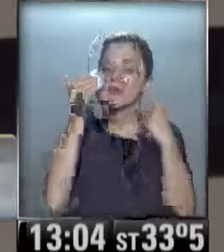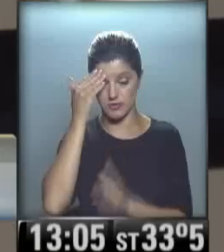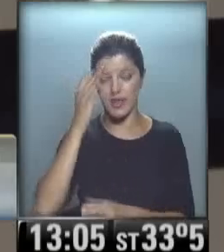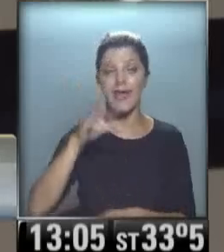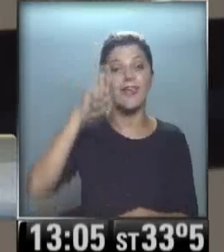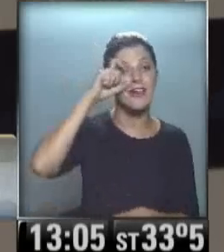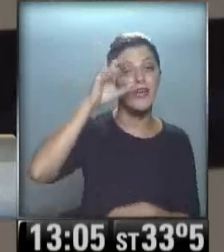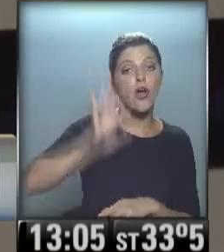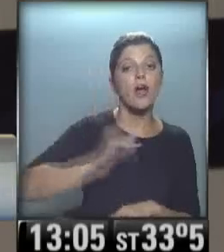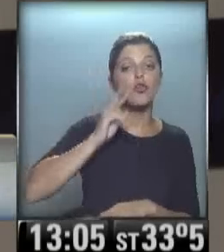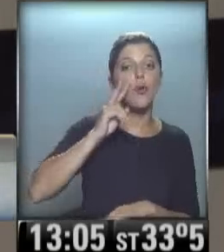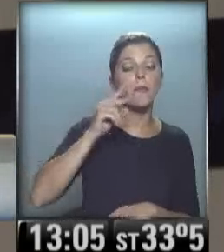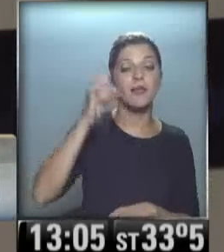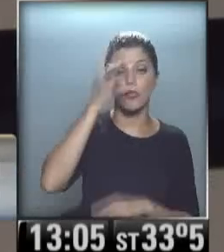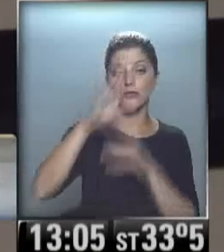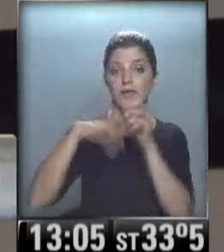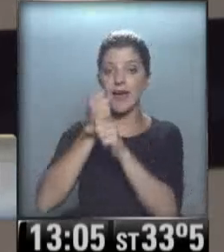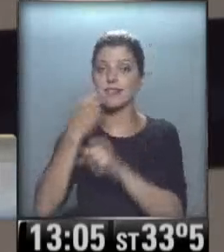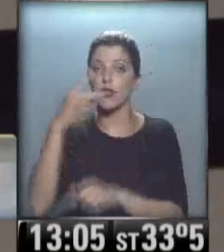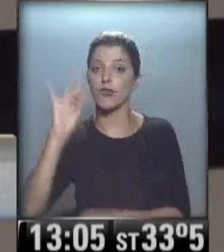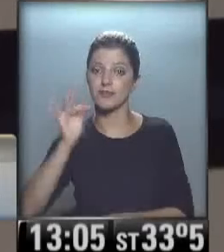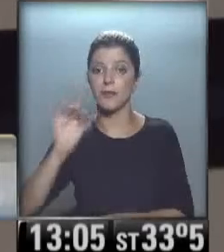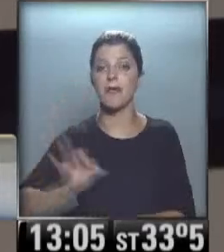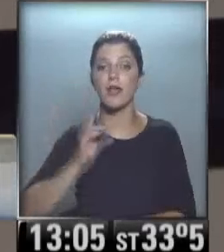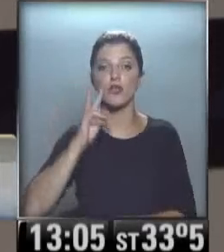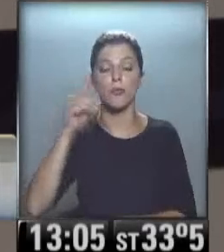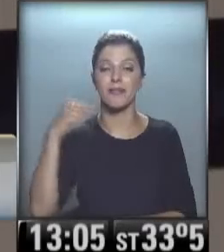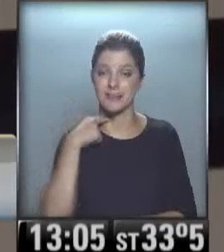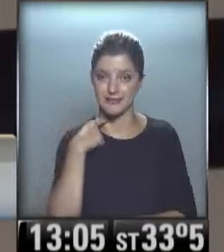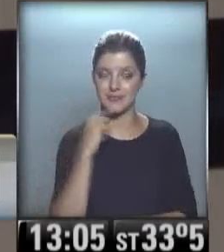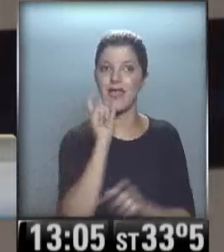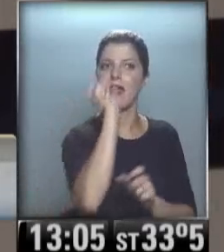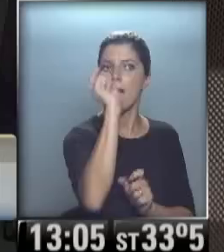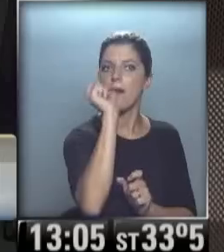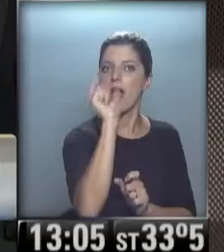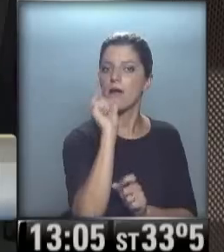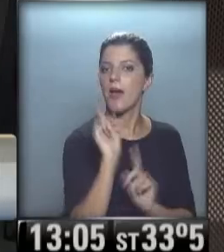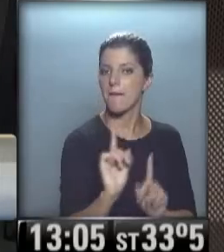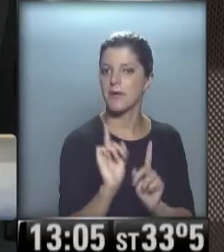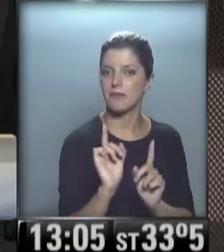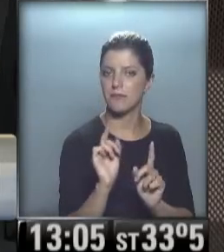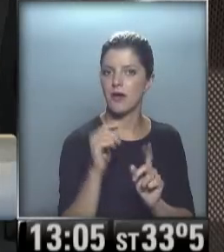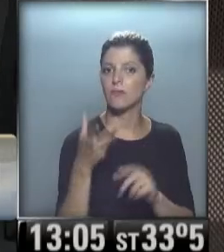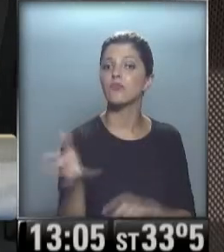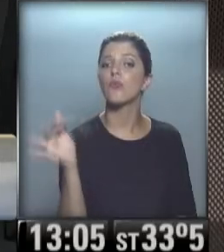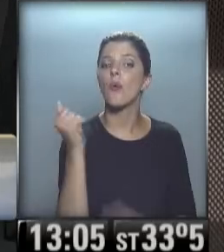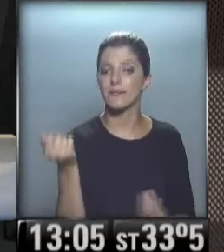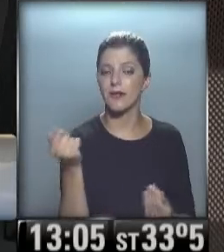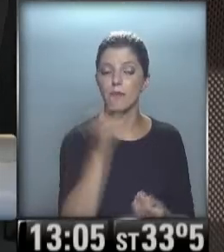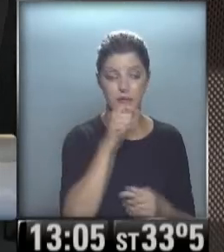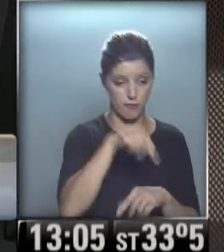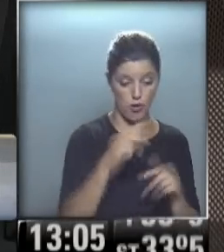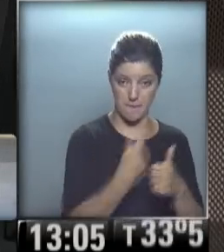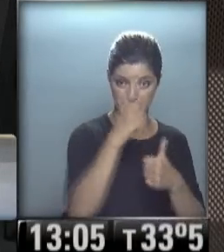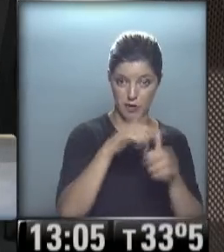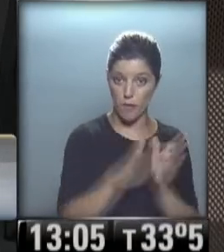hasta el 2 de diciembre 2013 Cuántas veces aparecía la palabra asamblea Constituyente y en qué contexto en El mercurio